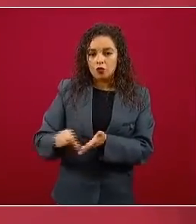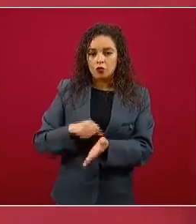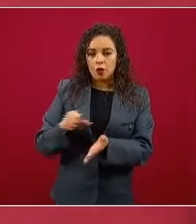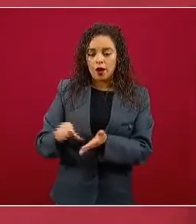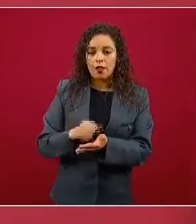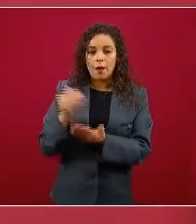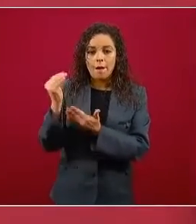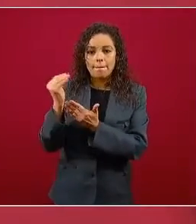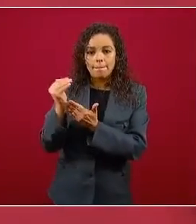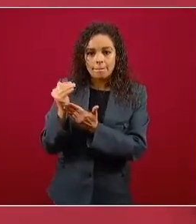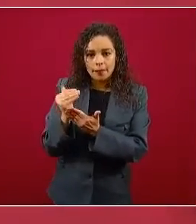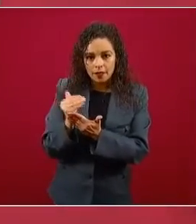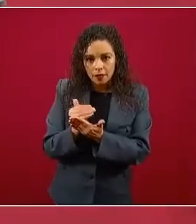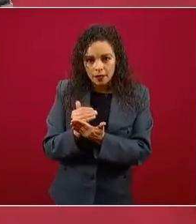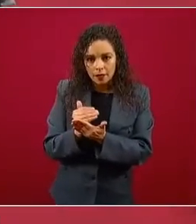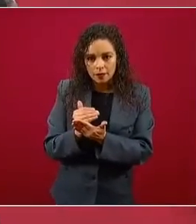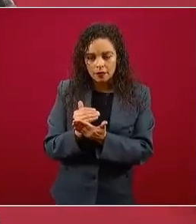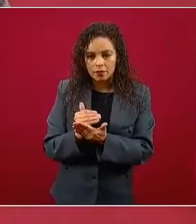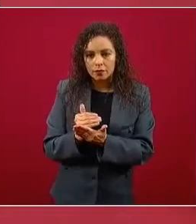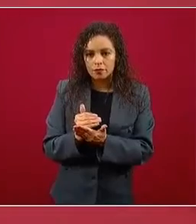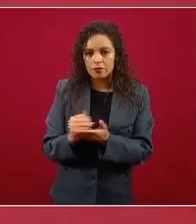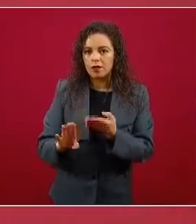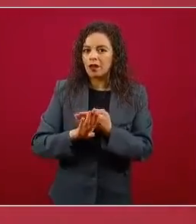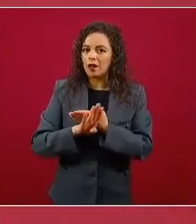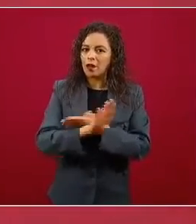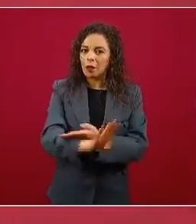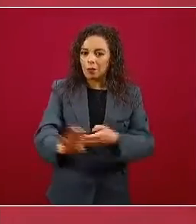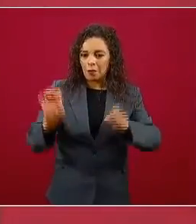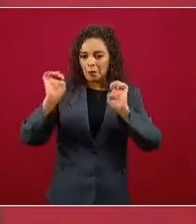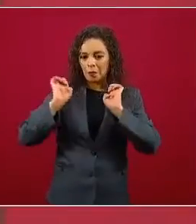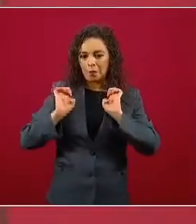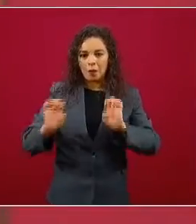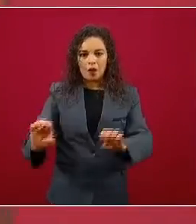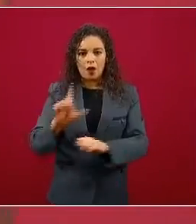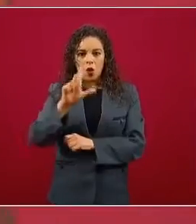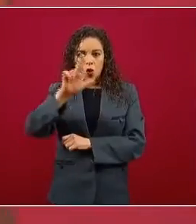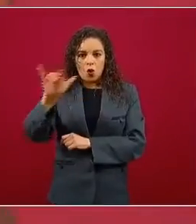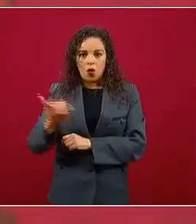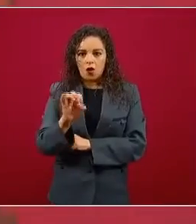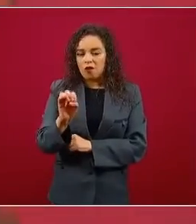que no haya lujos,